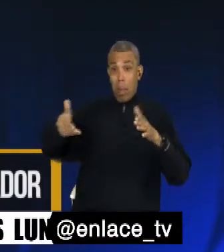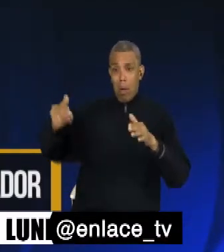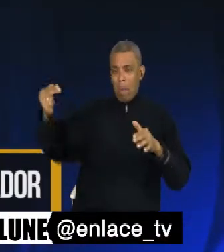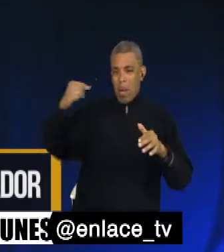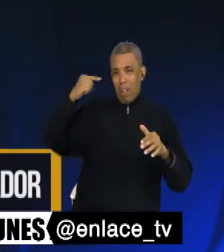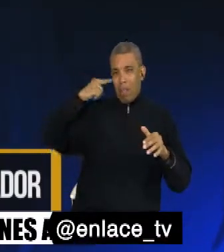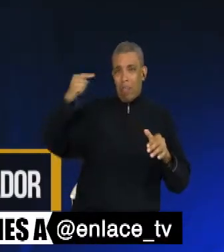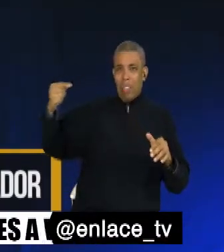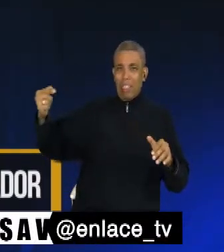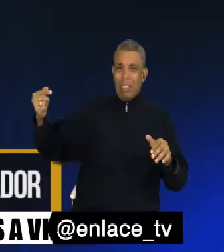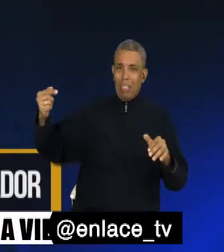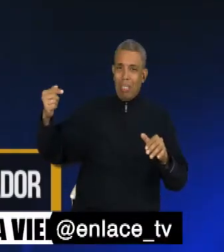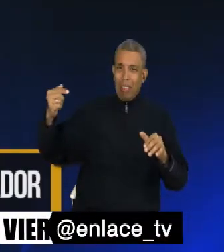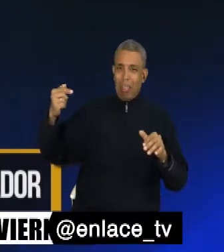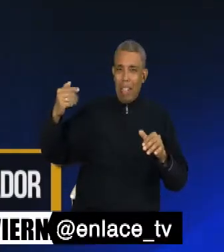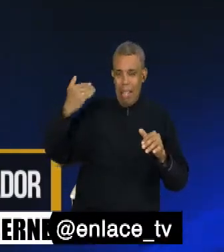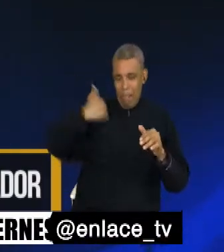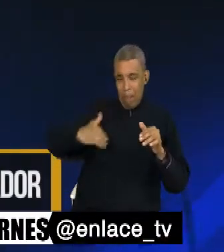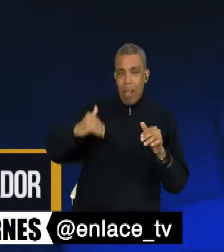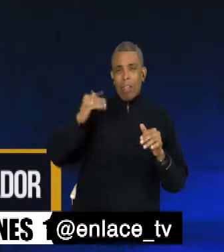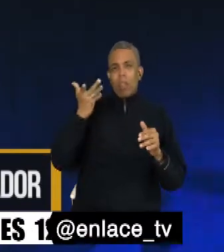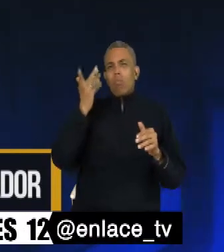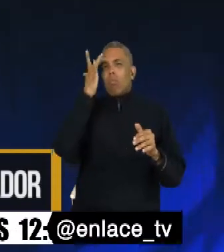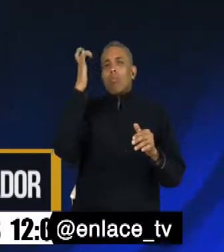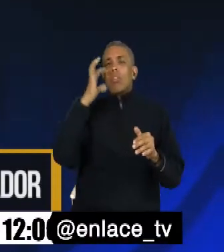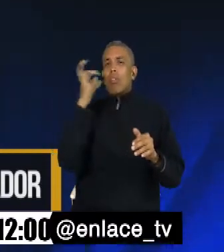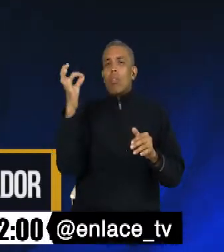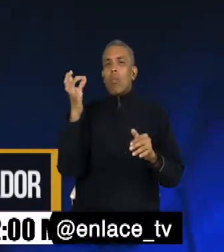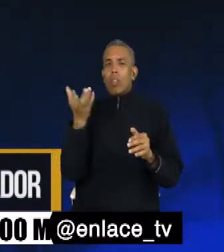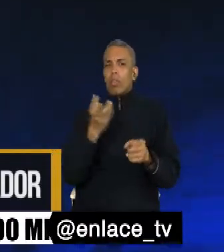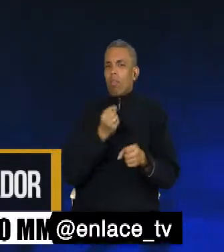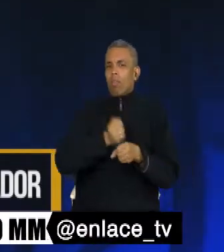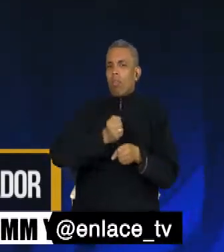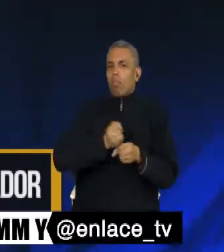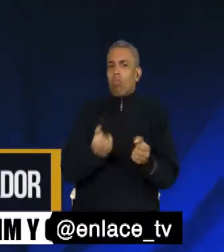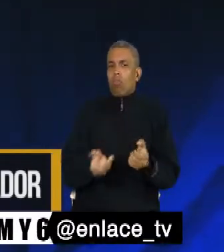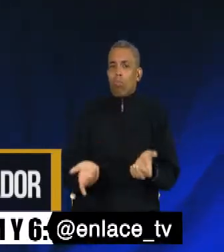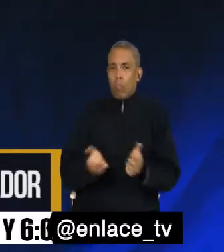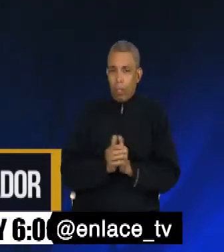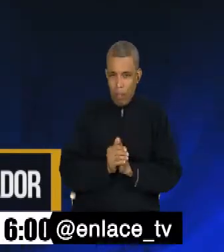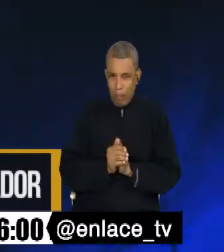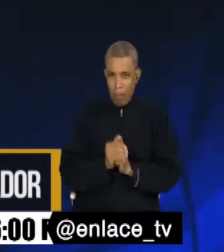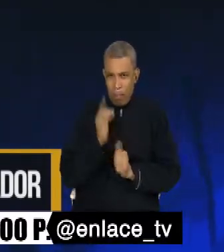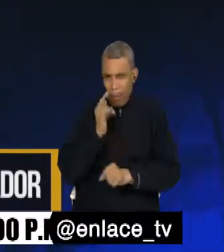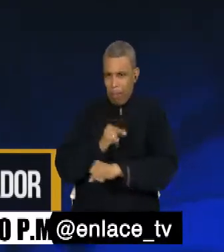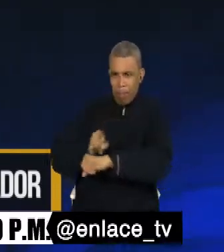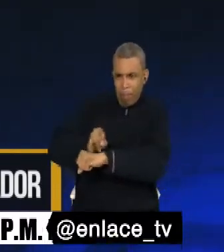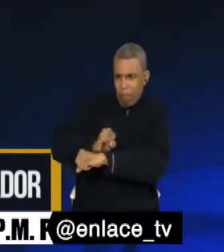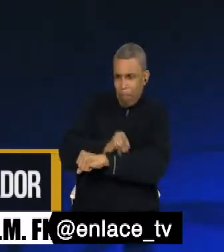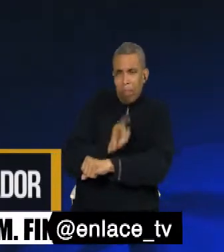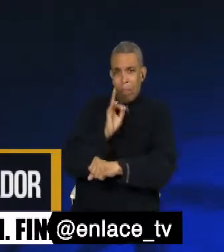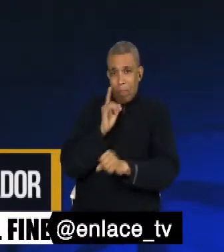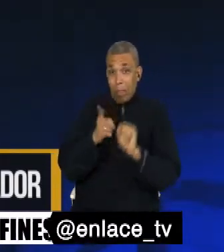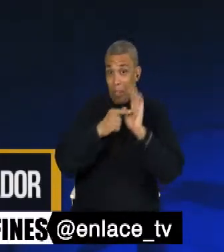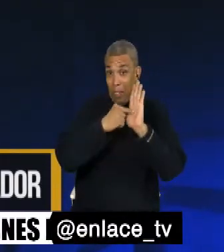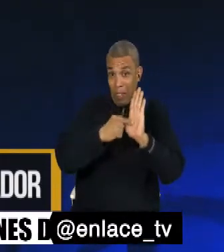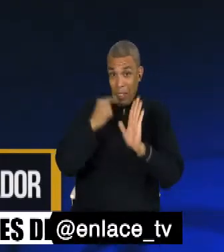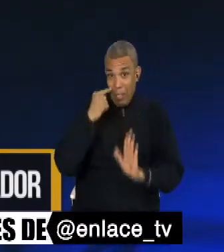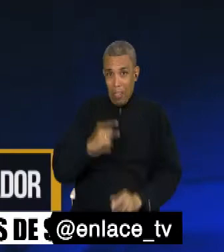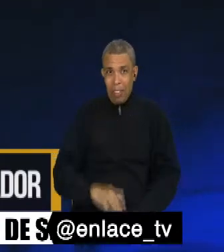Según las primeras versiones, el hombre herido trabajaba como vigilante informal en el sector, como también se escucha en la grabación.